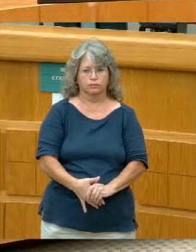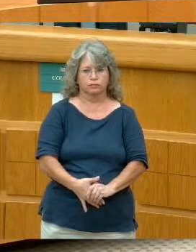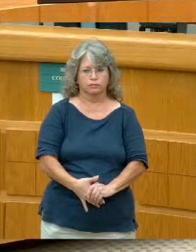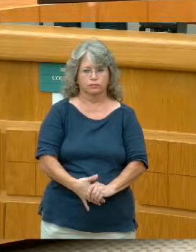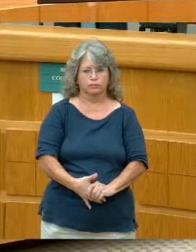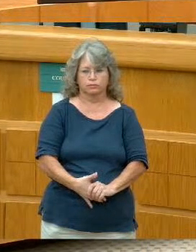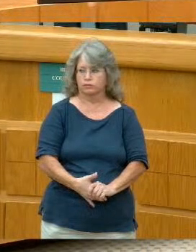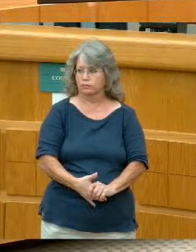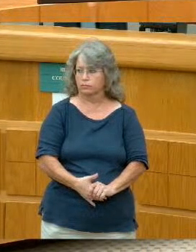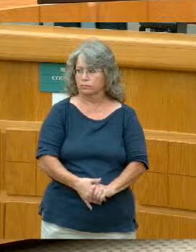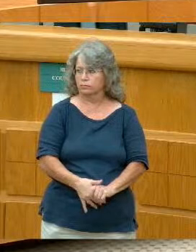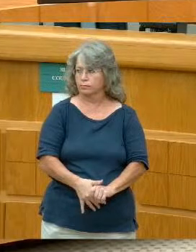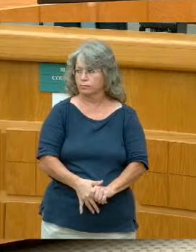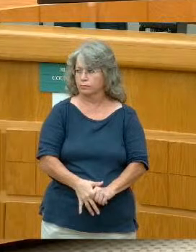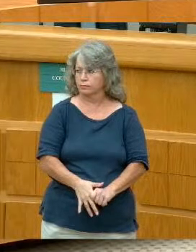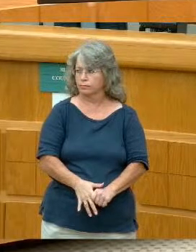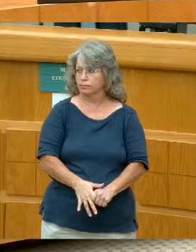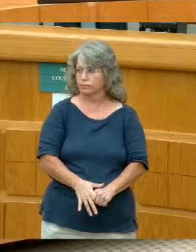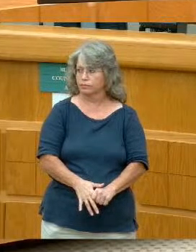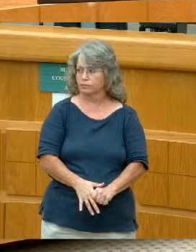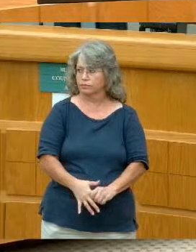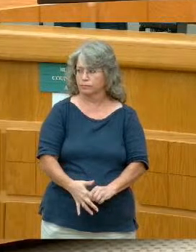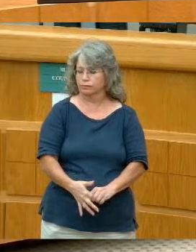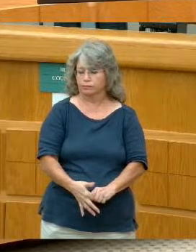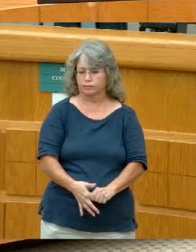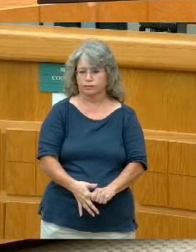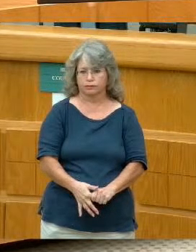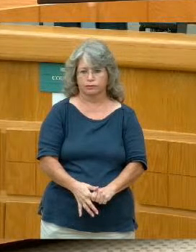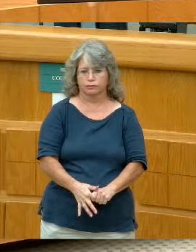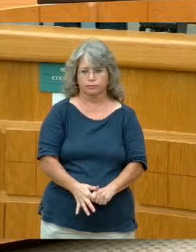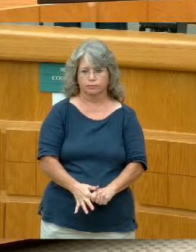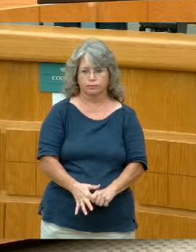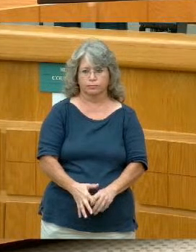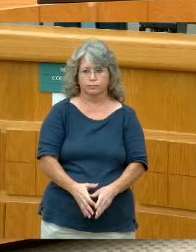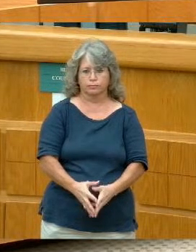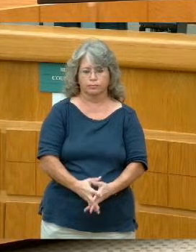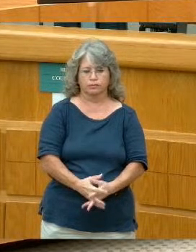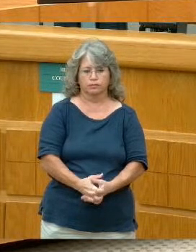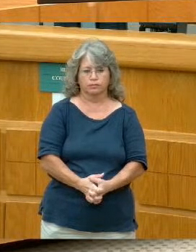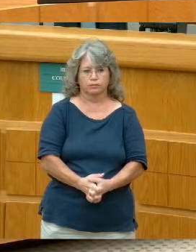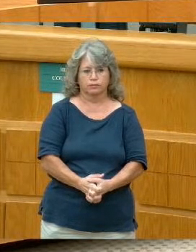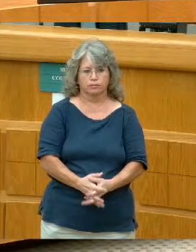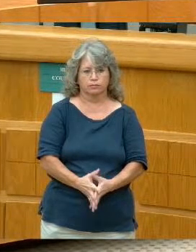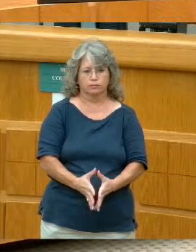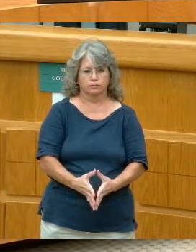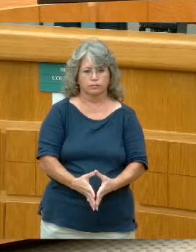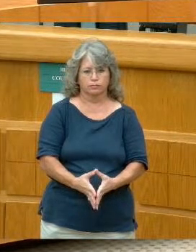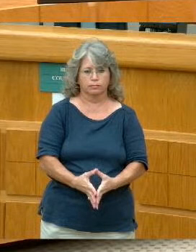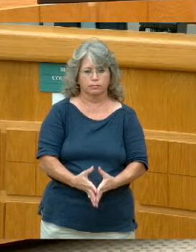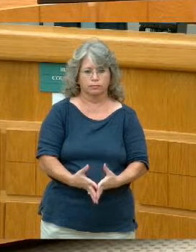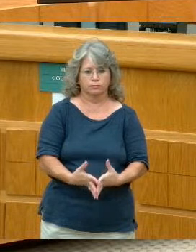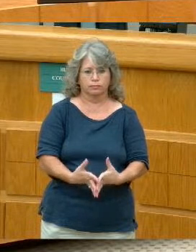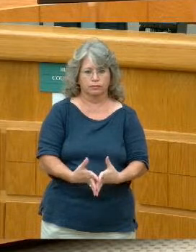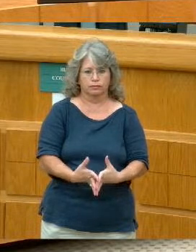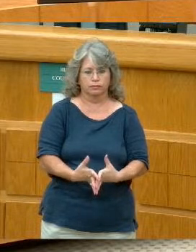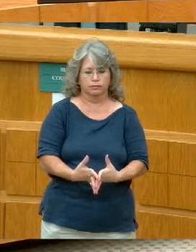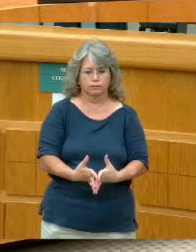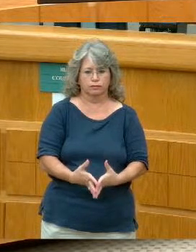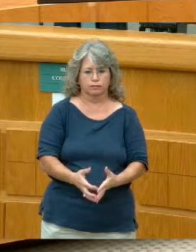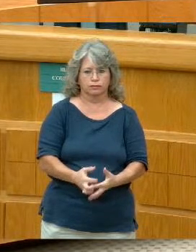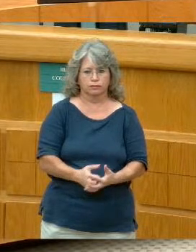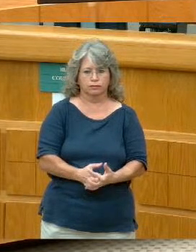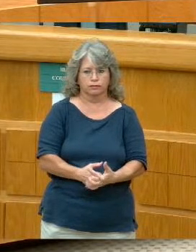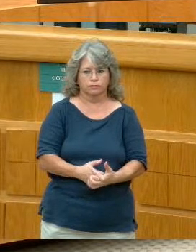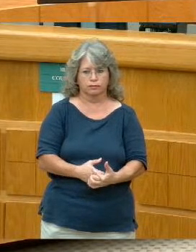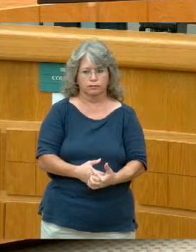equipo especial de Texas A&M, que nos han ayudado con su colaboración para poder entender y aprender de este virus. Me da mucho orgullo trabajar con el